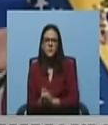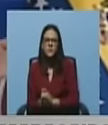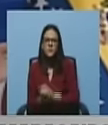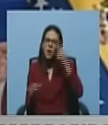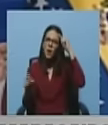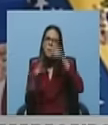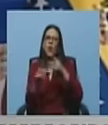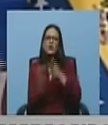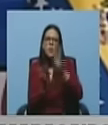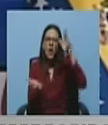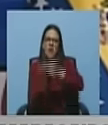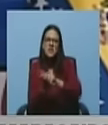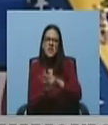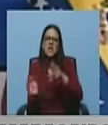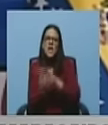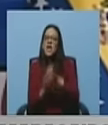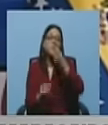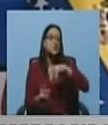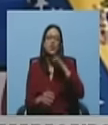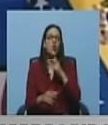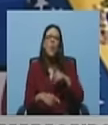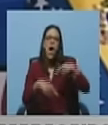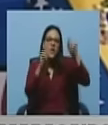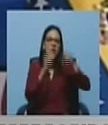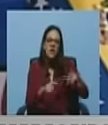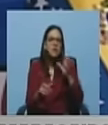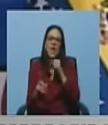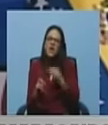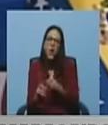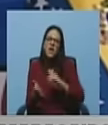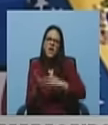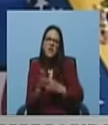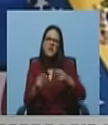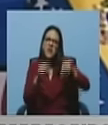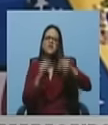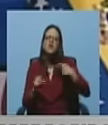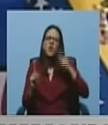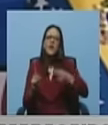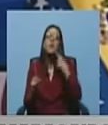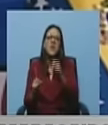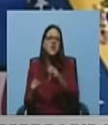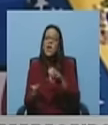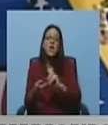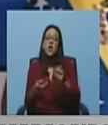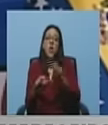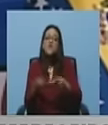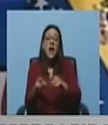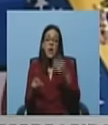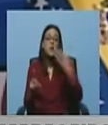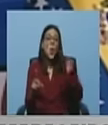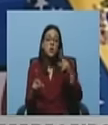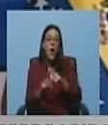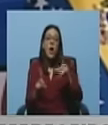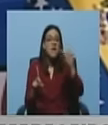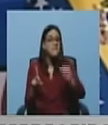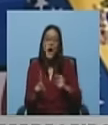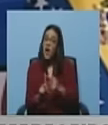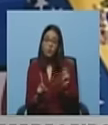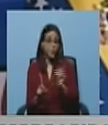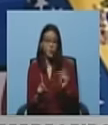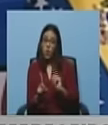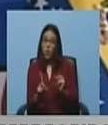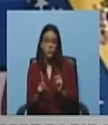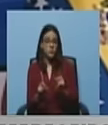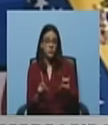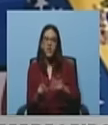por licencias, por ejemplo, y no tenemos la licencia. Y una licencia de esa, yo debo decirle a la gente que no vale 3 bolívares. O no